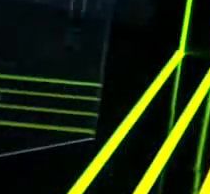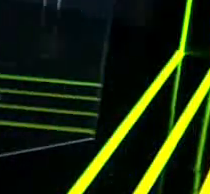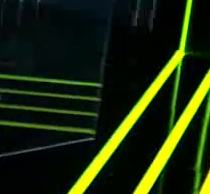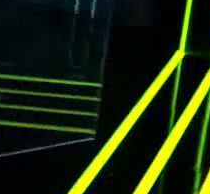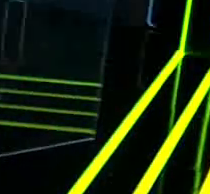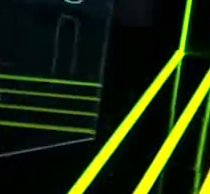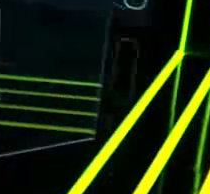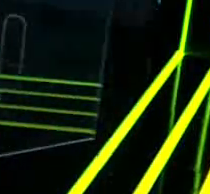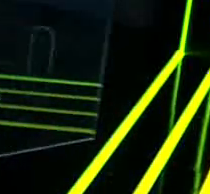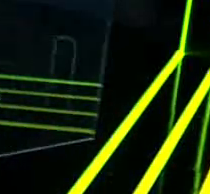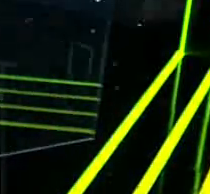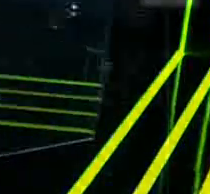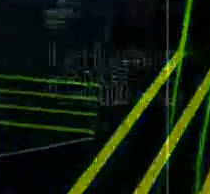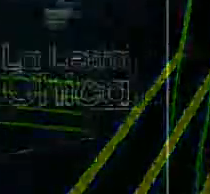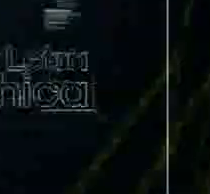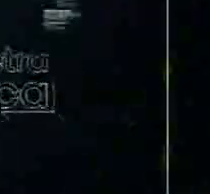aire.